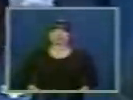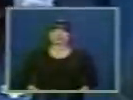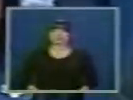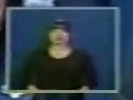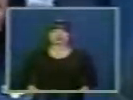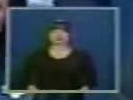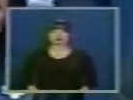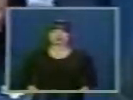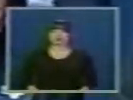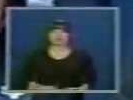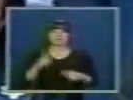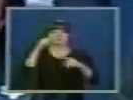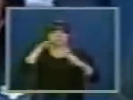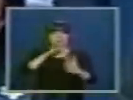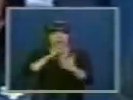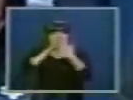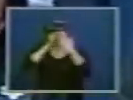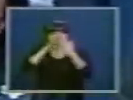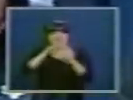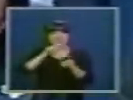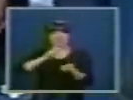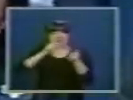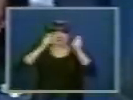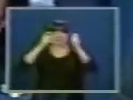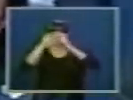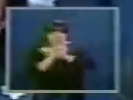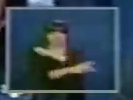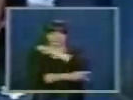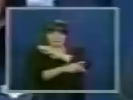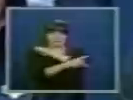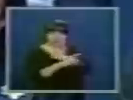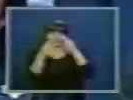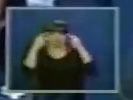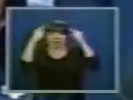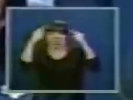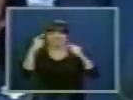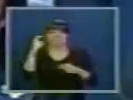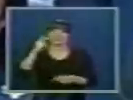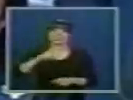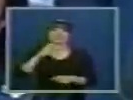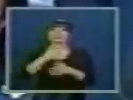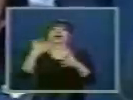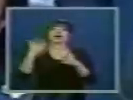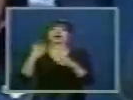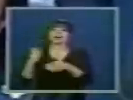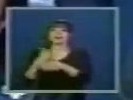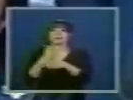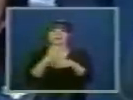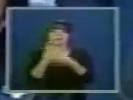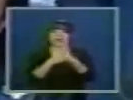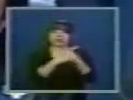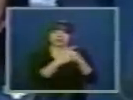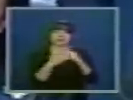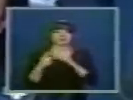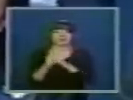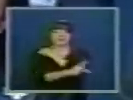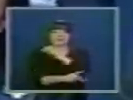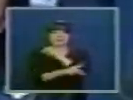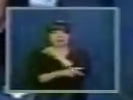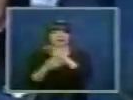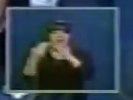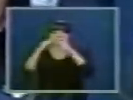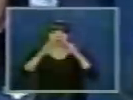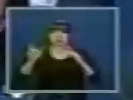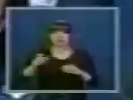Para enfrentar con éxito este viraje de la nave nacional, es imprescindible una mayor participación patriótica y sensata de la